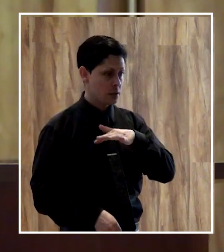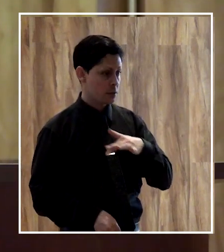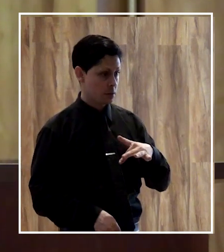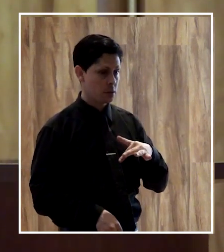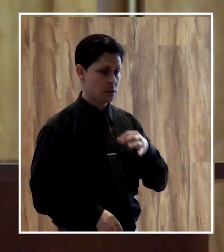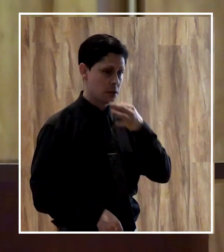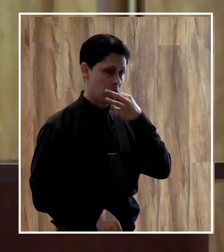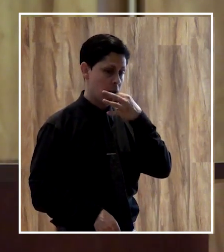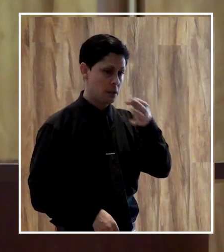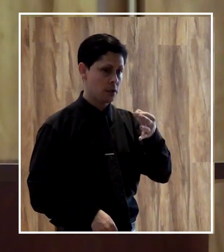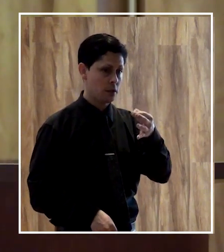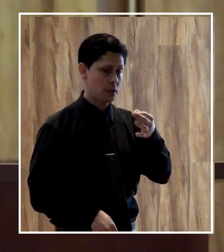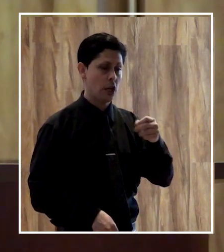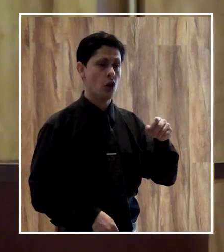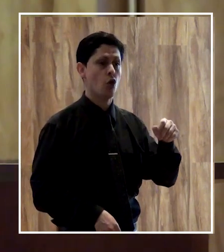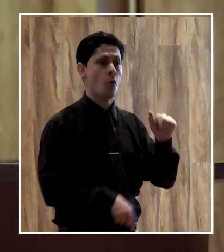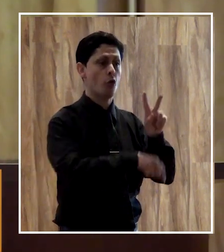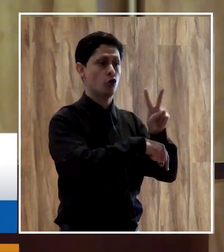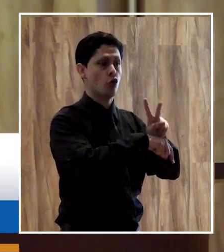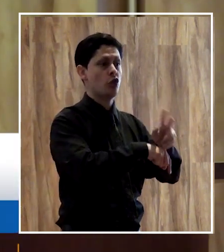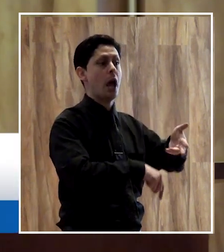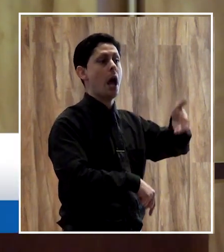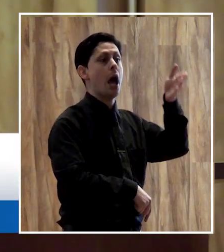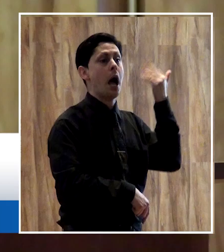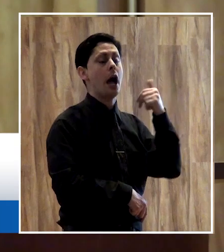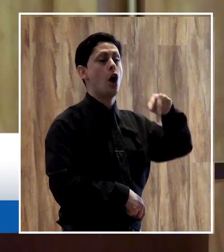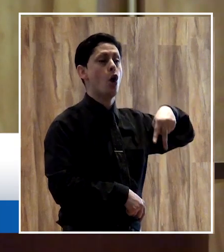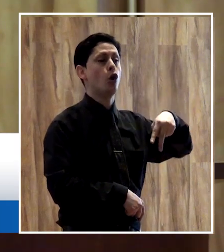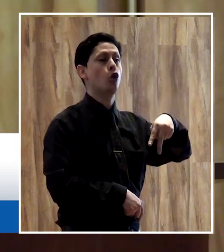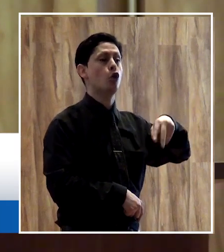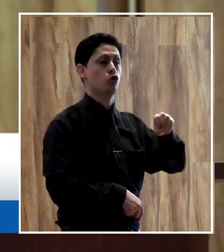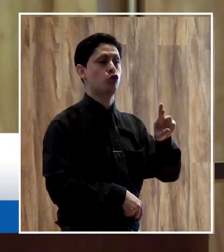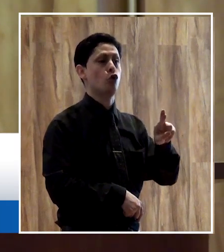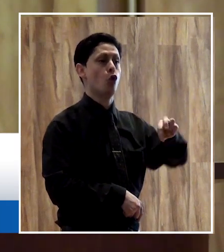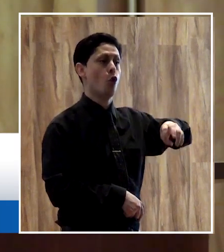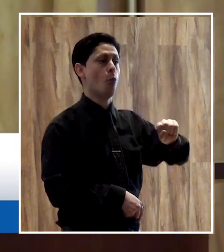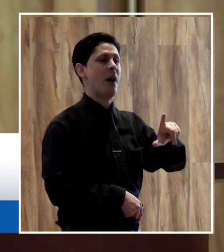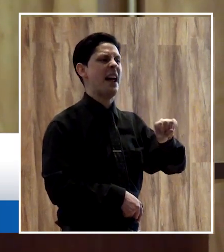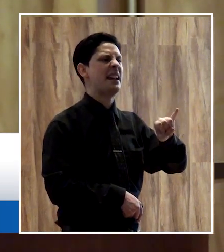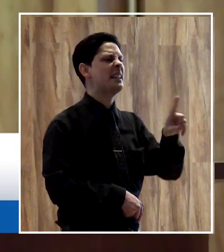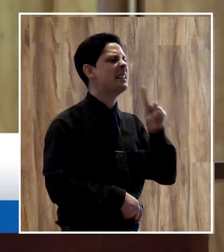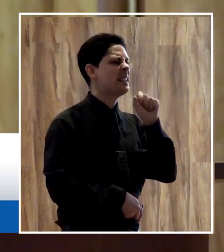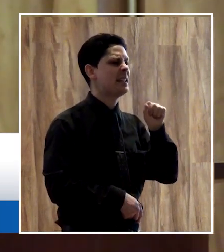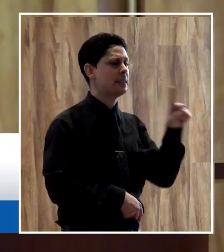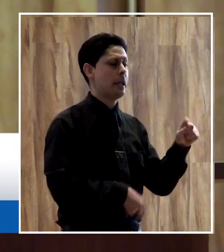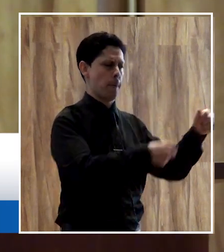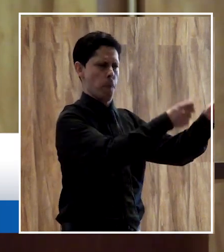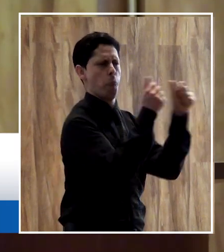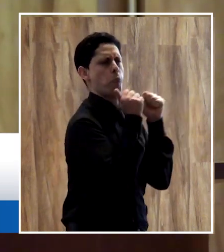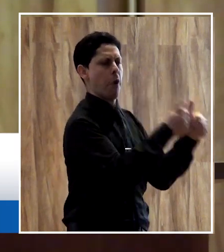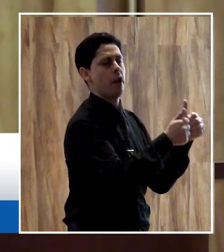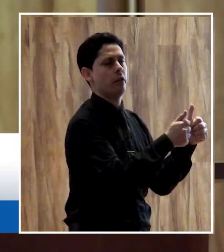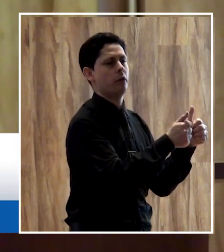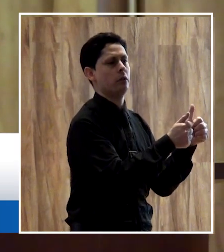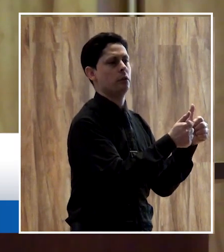dice que los normalistas del pasado eran buenos y los